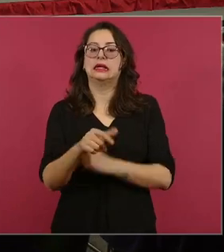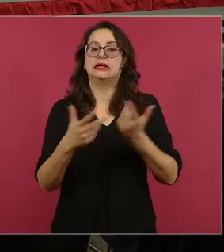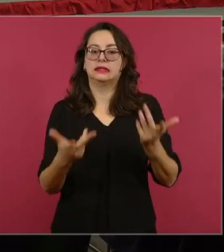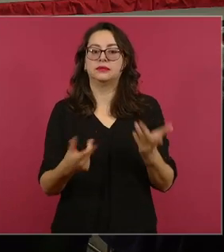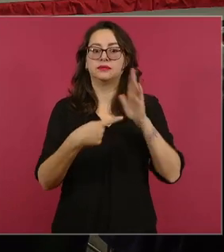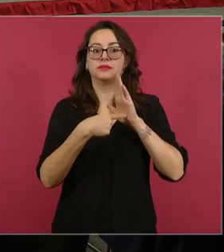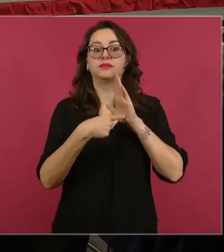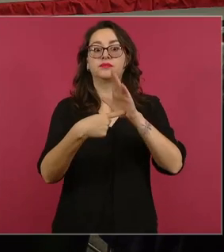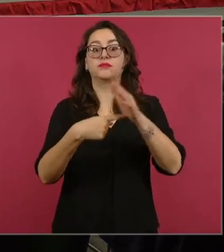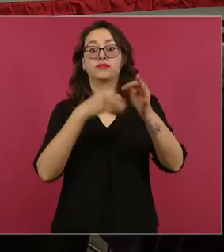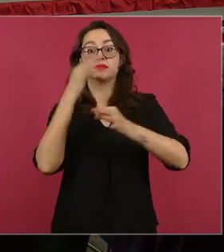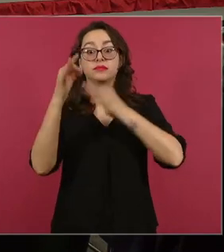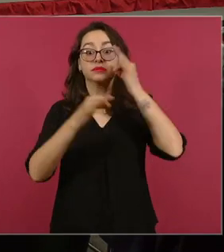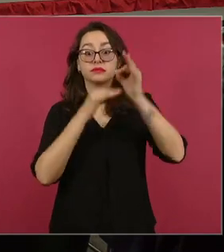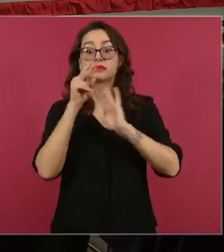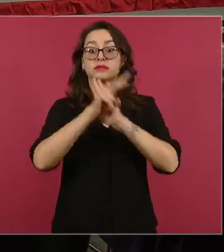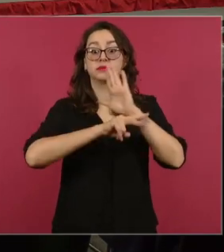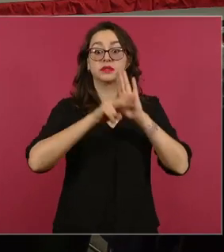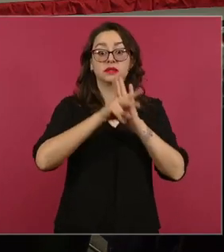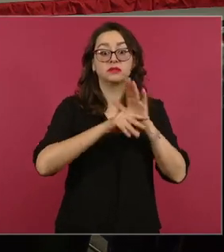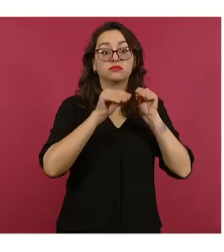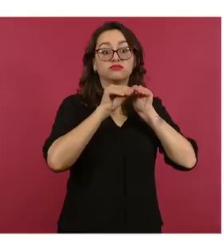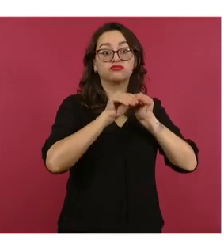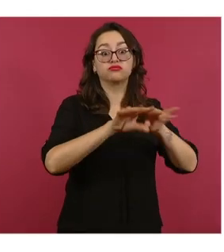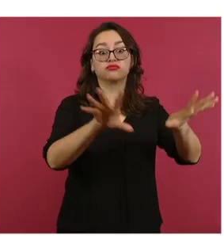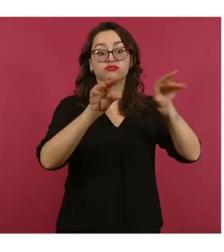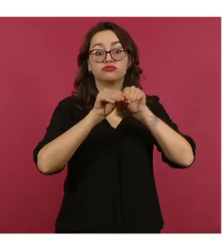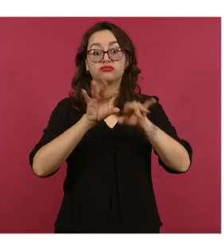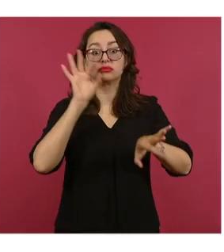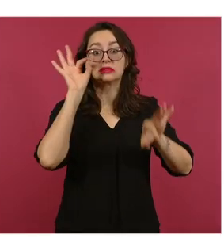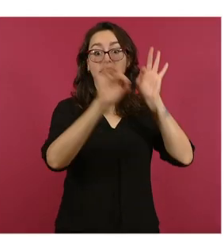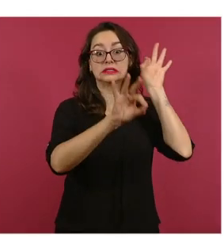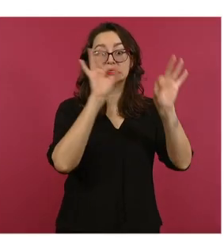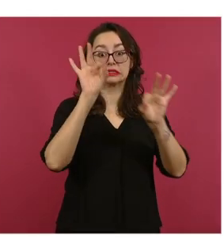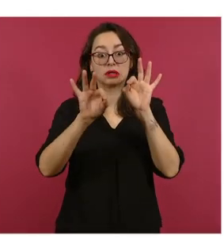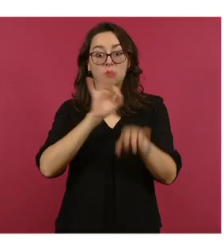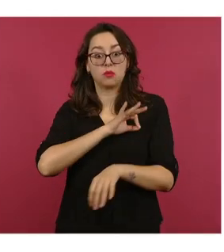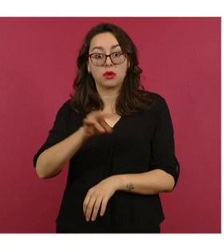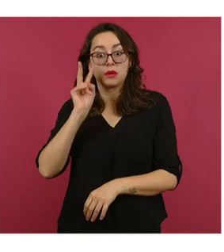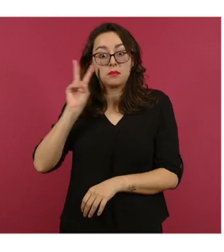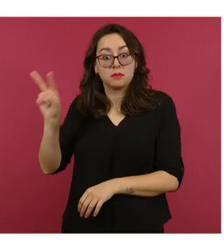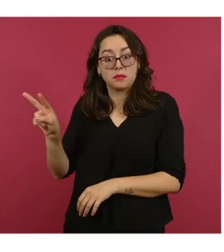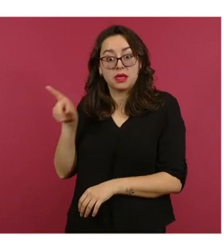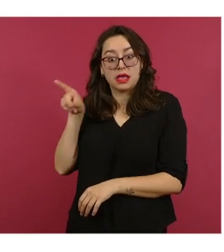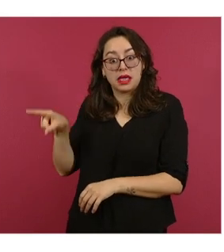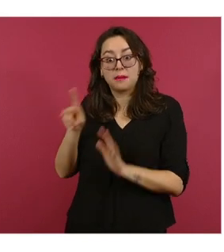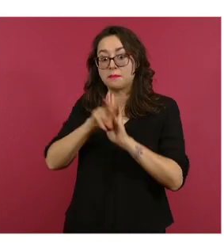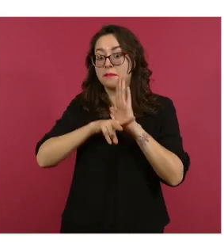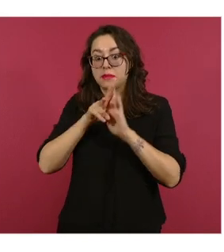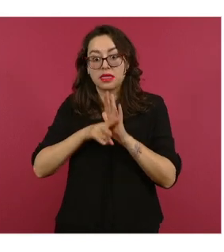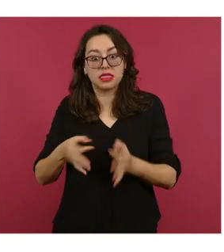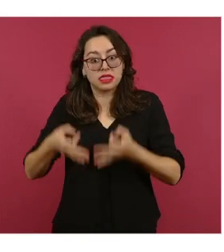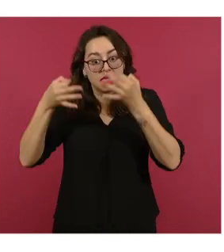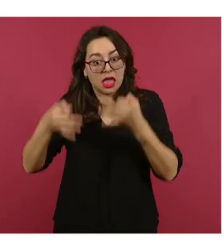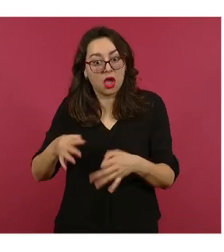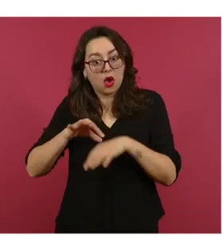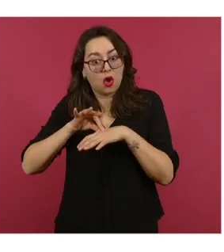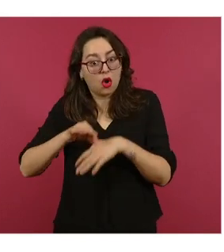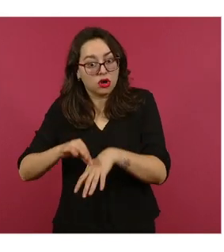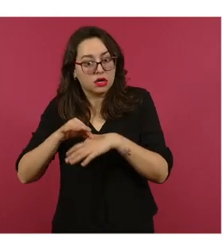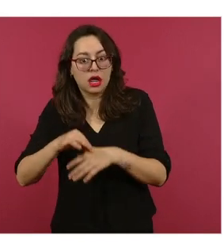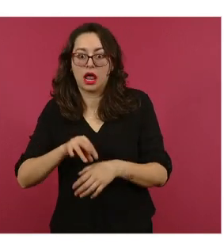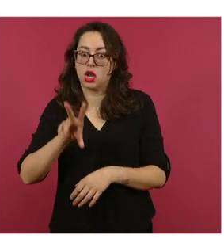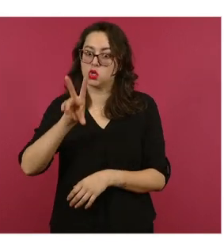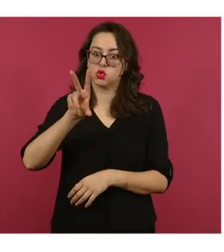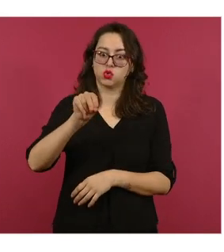Circula en redes sociales un video que con ayuda de inteligencia artificial, lo estamos viendo aquí en la pantalla, no lo vamos a pasar, la verdad,